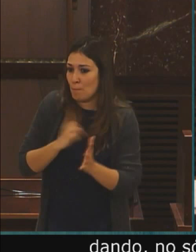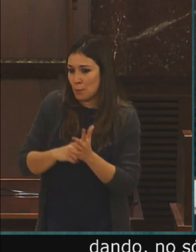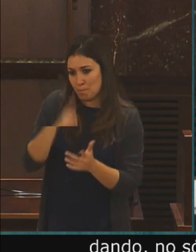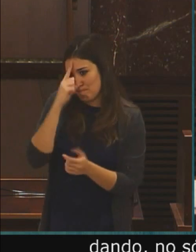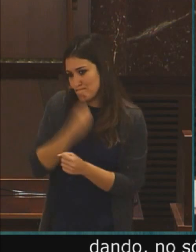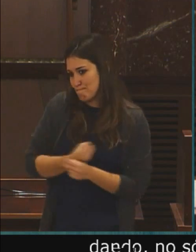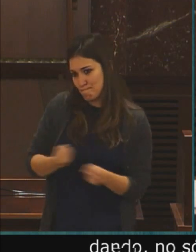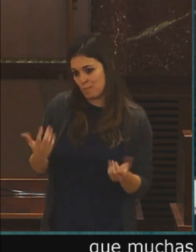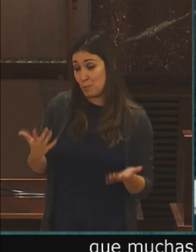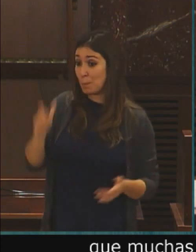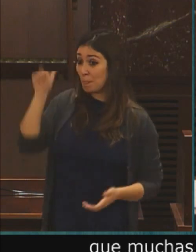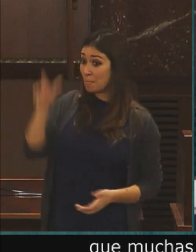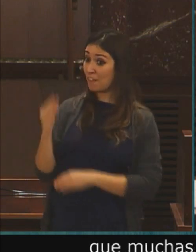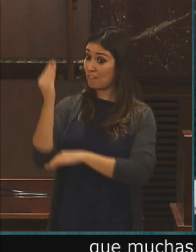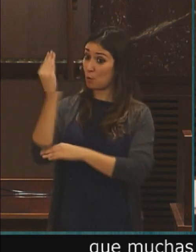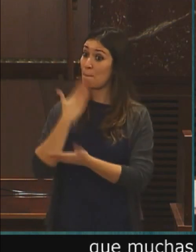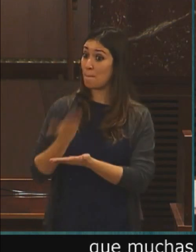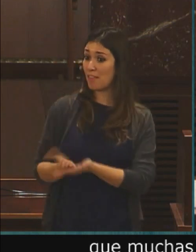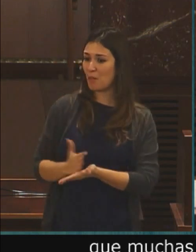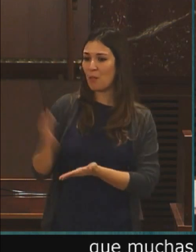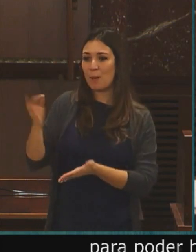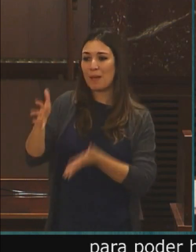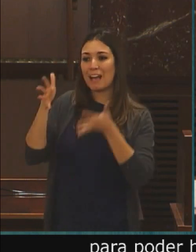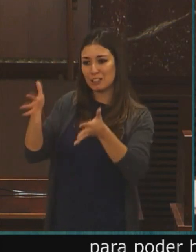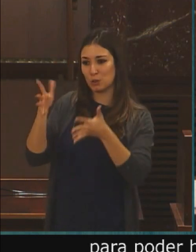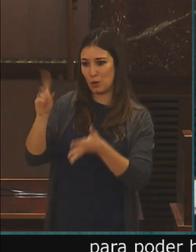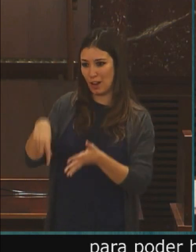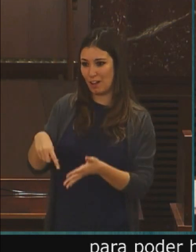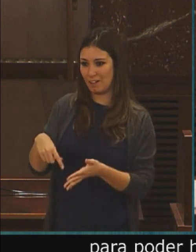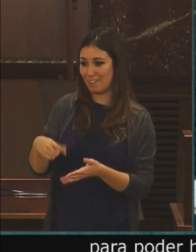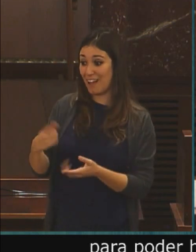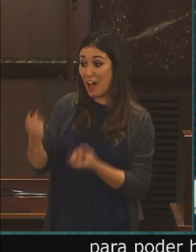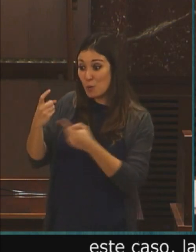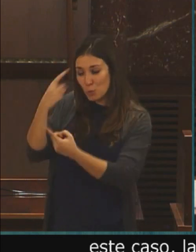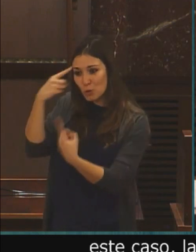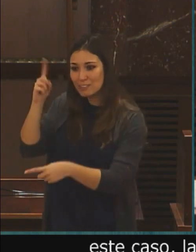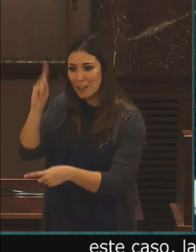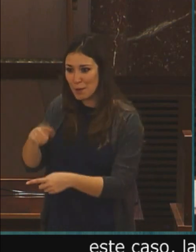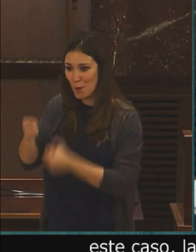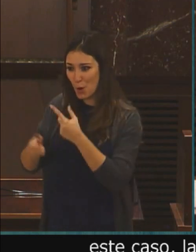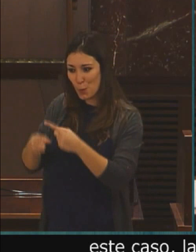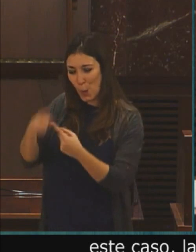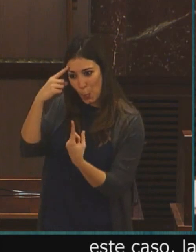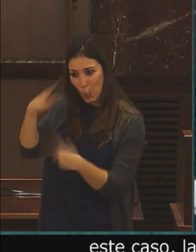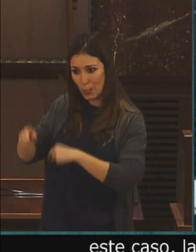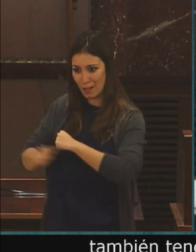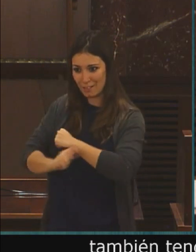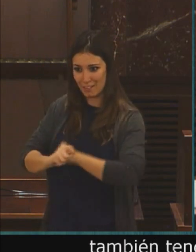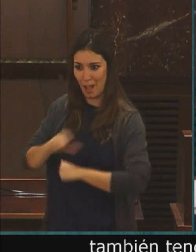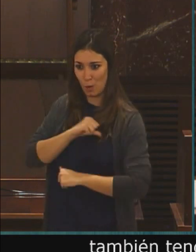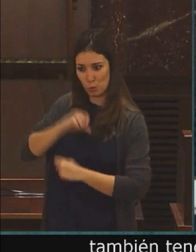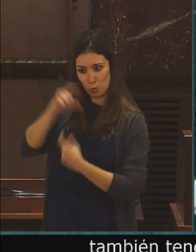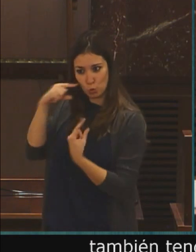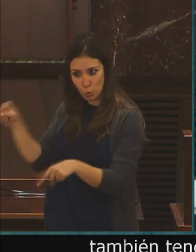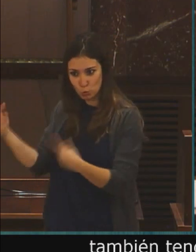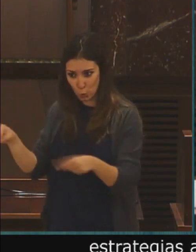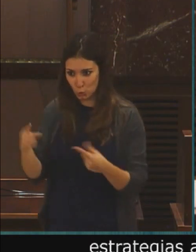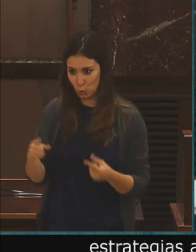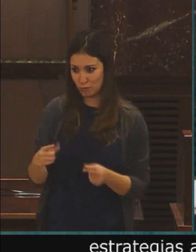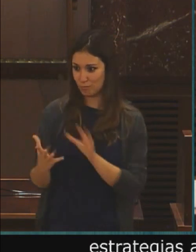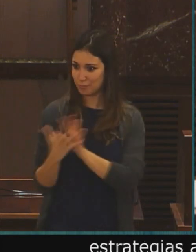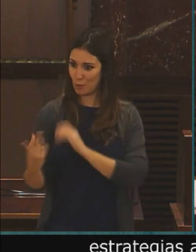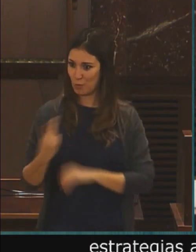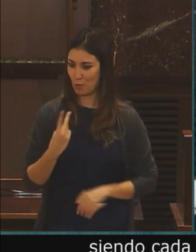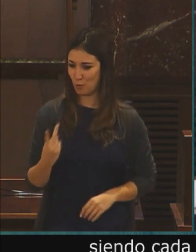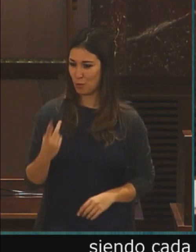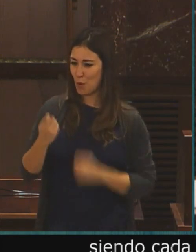este caso, la figura del mediador también tendrá que asesorar y dar estrategias al alumno para que vaya siendo cada vez más autónomo. Cada vez